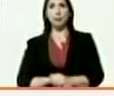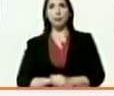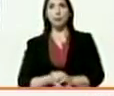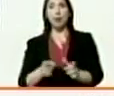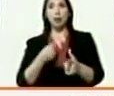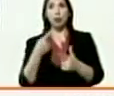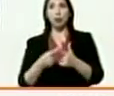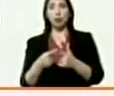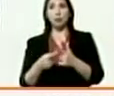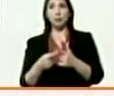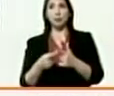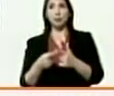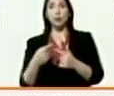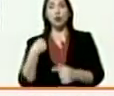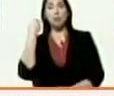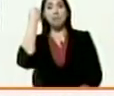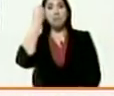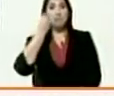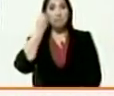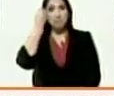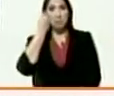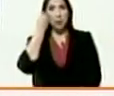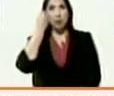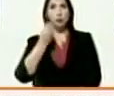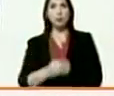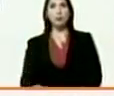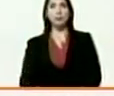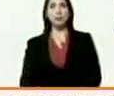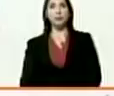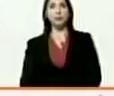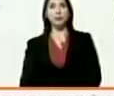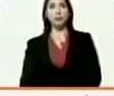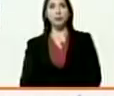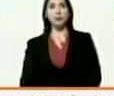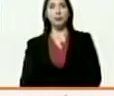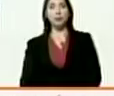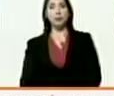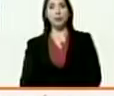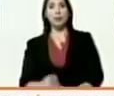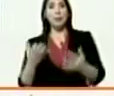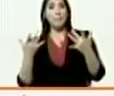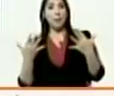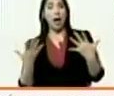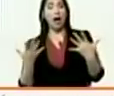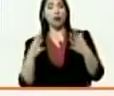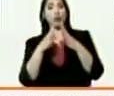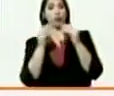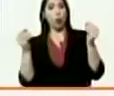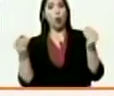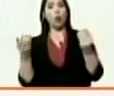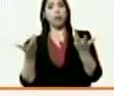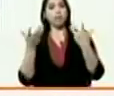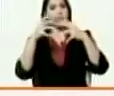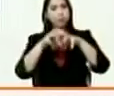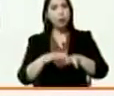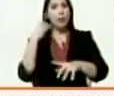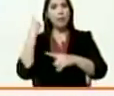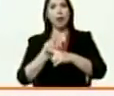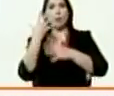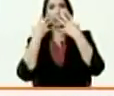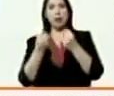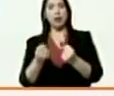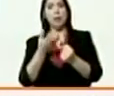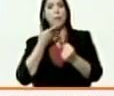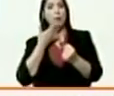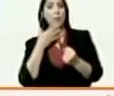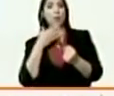tanto, yo creo que de la mano de ello tenemos que también entender que, aparte de